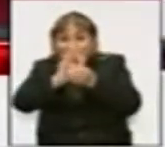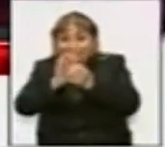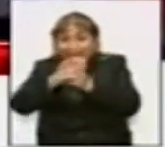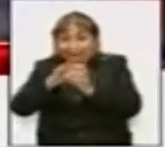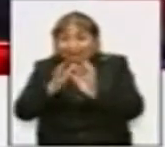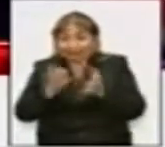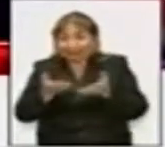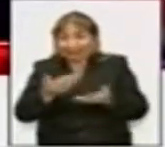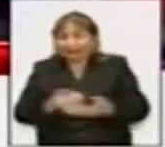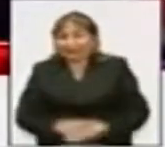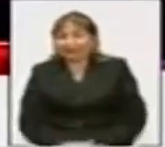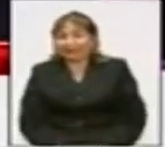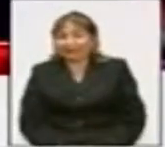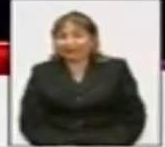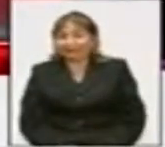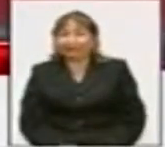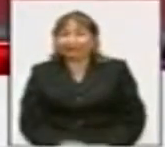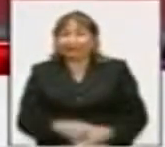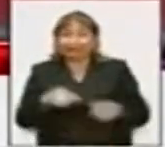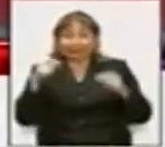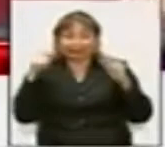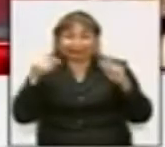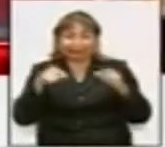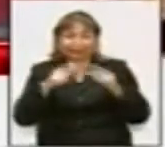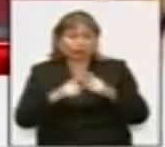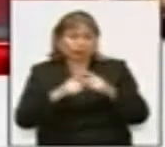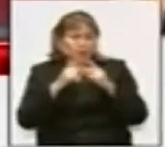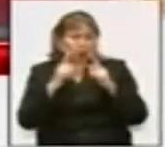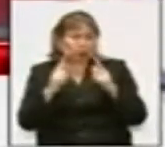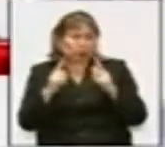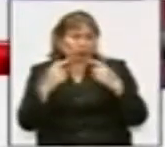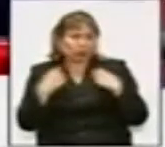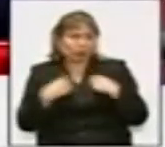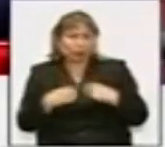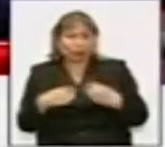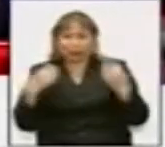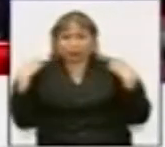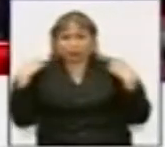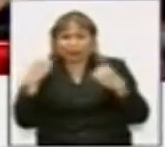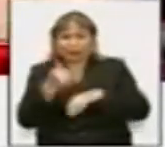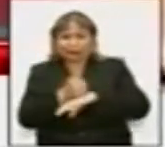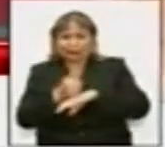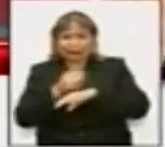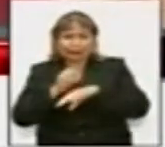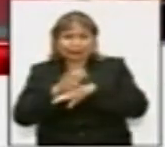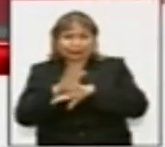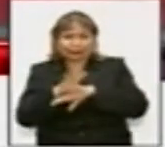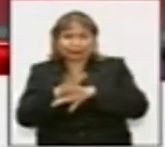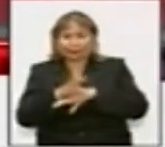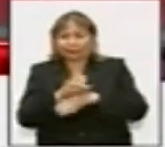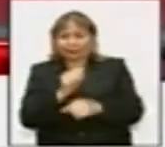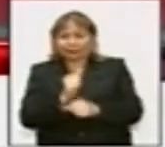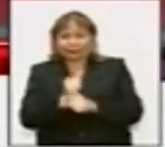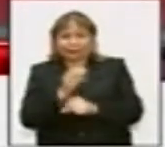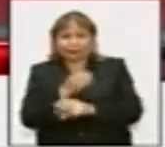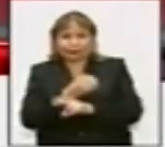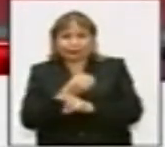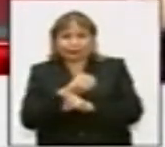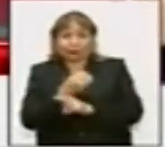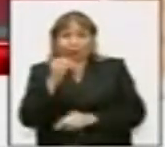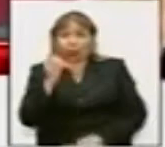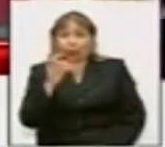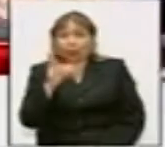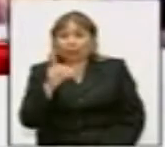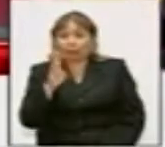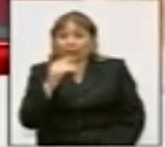esto y hagan ha habido enormes estragos canciones censores y no tuvo que trabajar paradores tampoco significa que decir